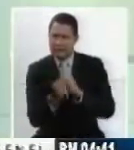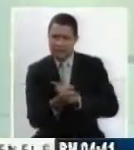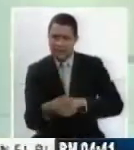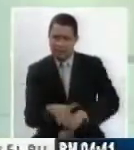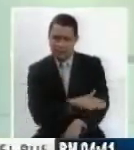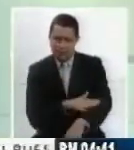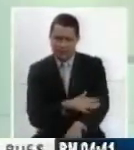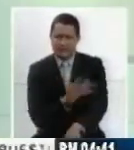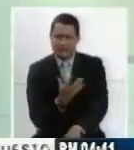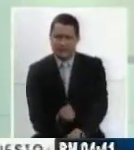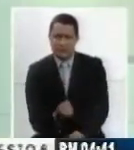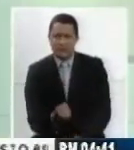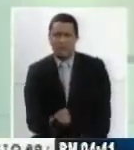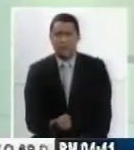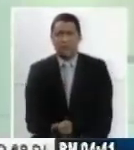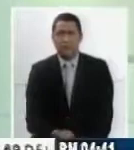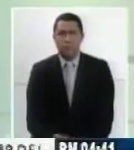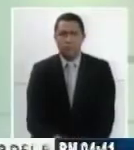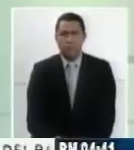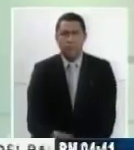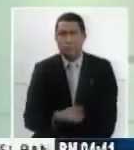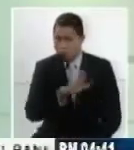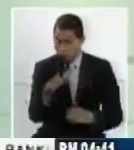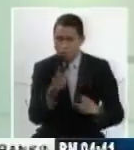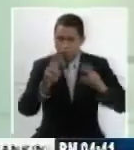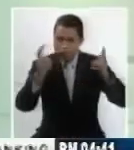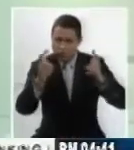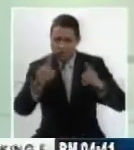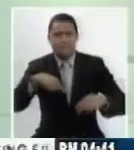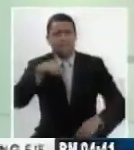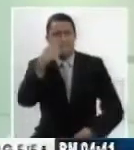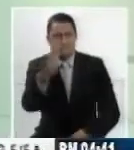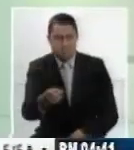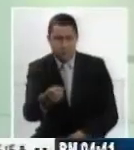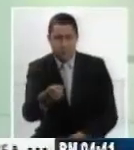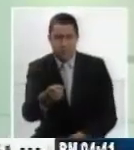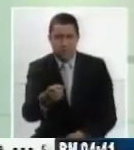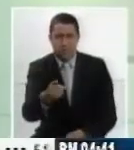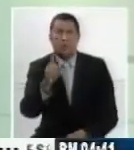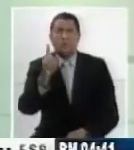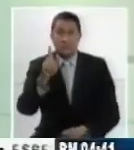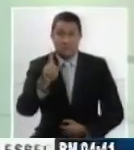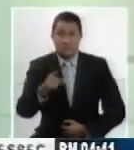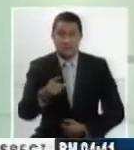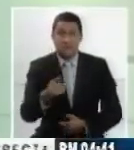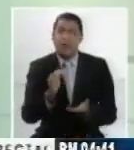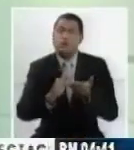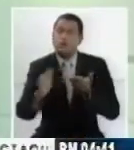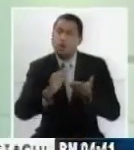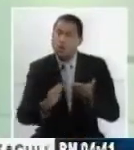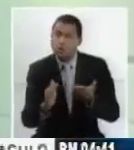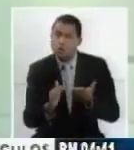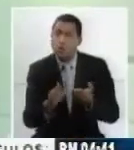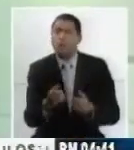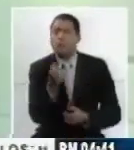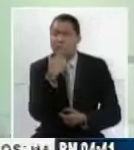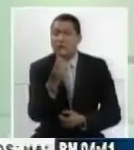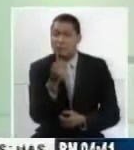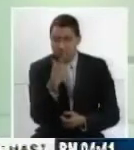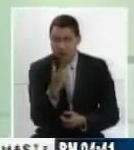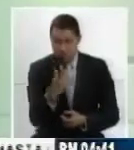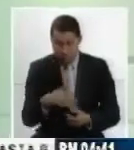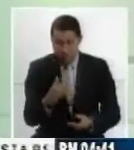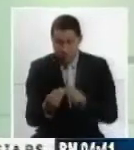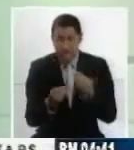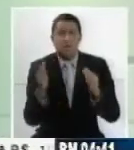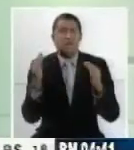por resequedad. Es como más inmediata. Bueno, pero todos esos temas los vamos a ahondar en el próximo segmento. Además, también la solución y los tratamientos a seguir que se puedan